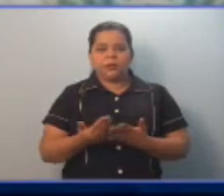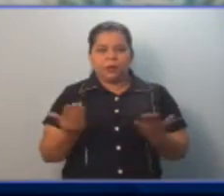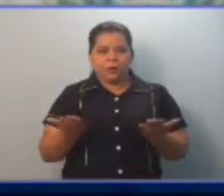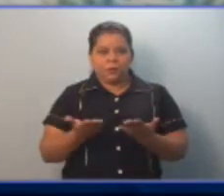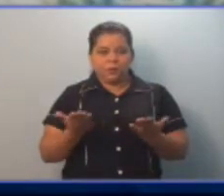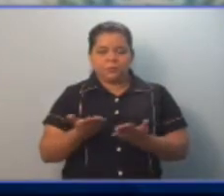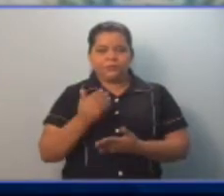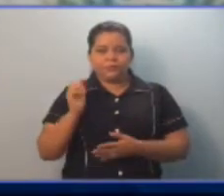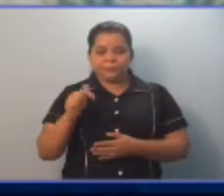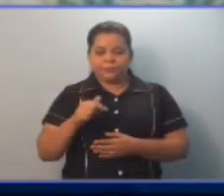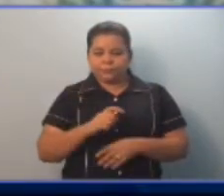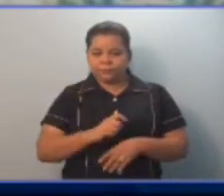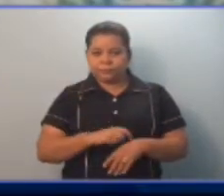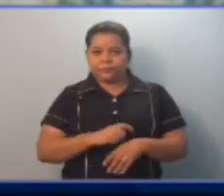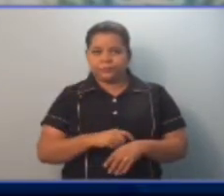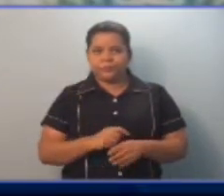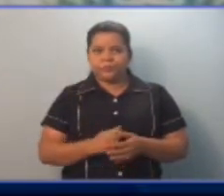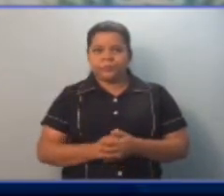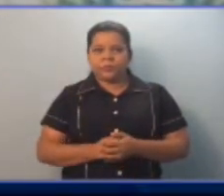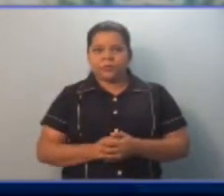electo.